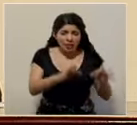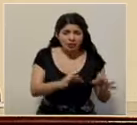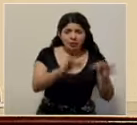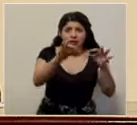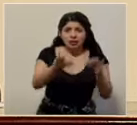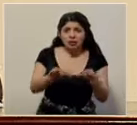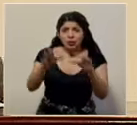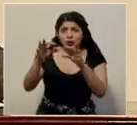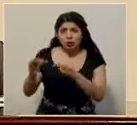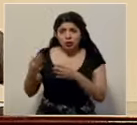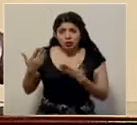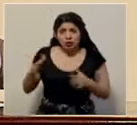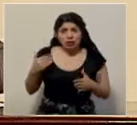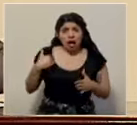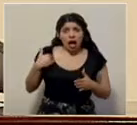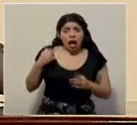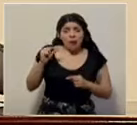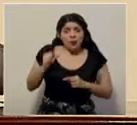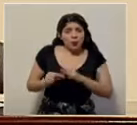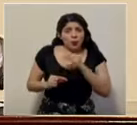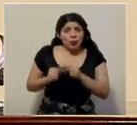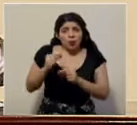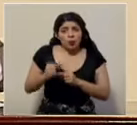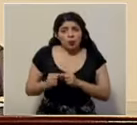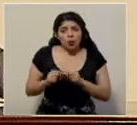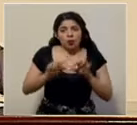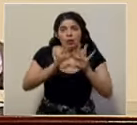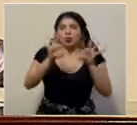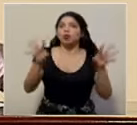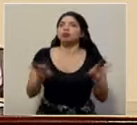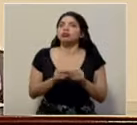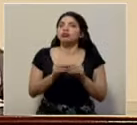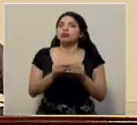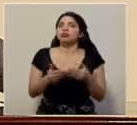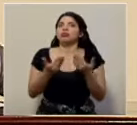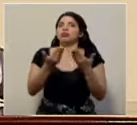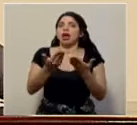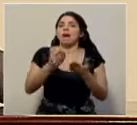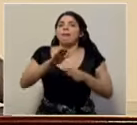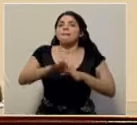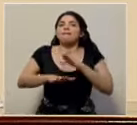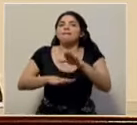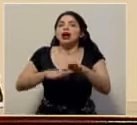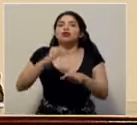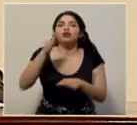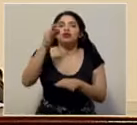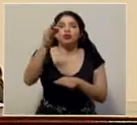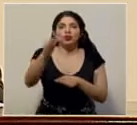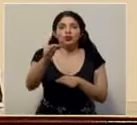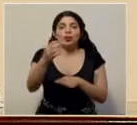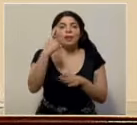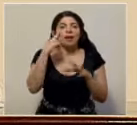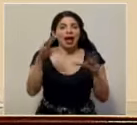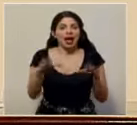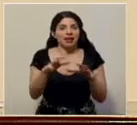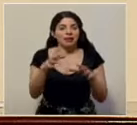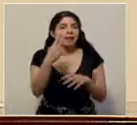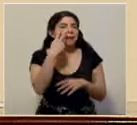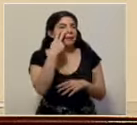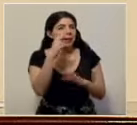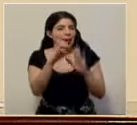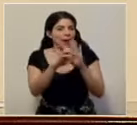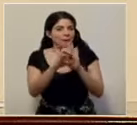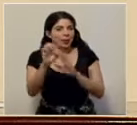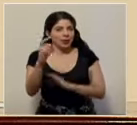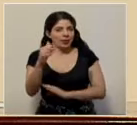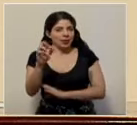hemos podido ir tomando, todas van dando pasos hacia adelante en términos de reactivación. Por ejemplo, don Edgar, el hecho de que